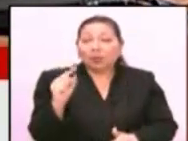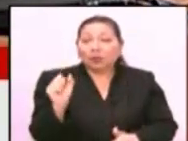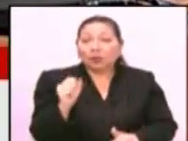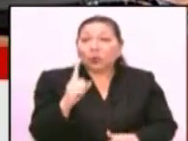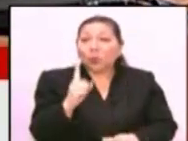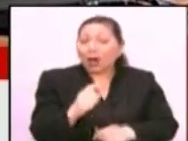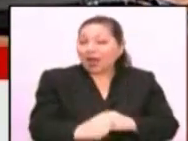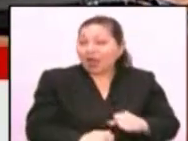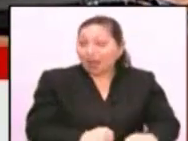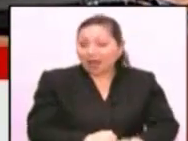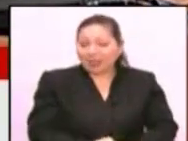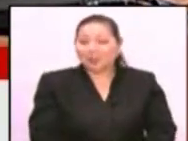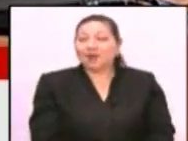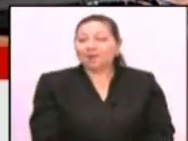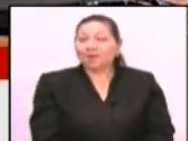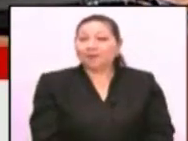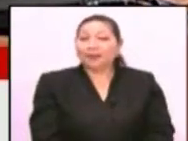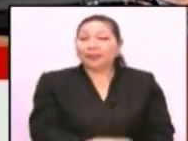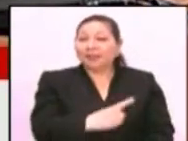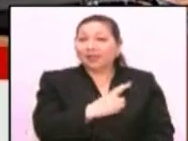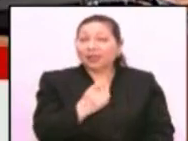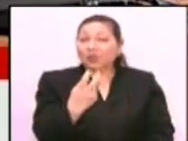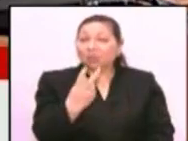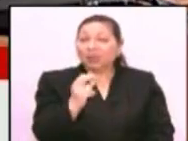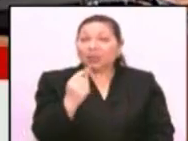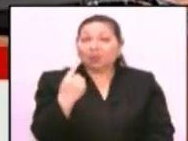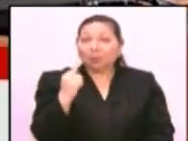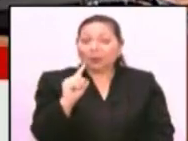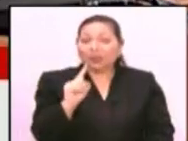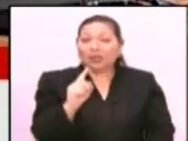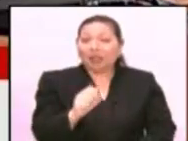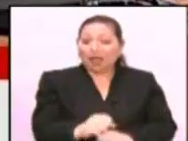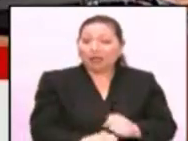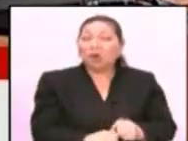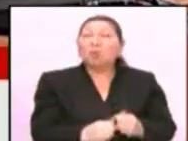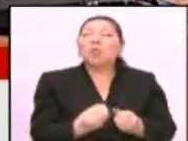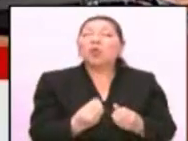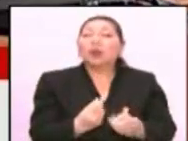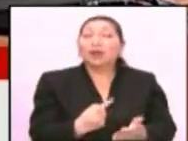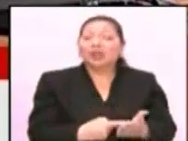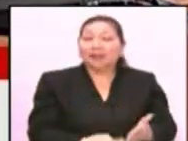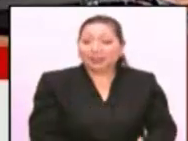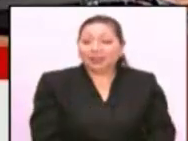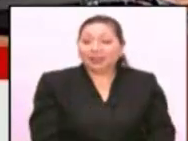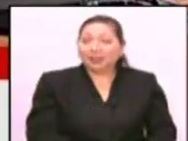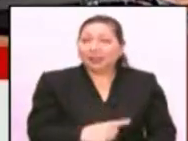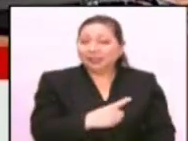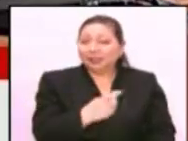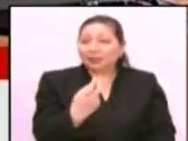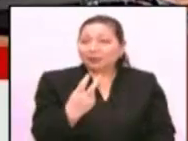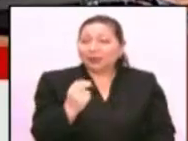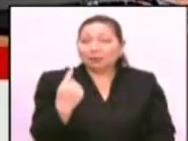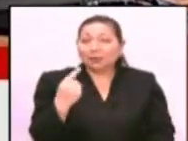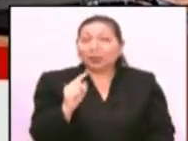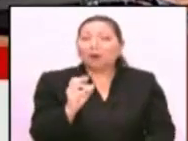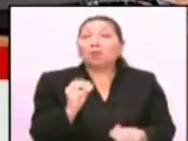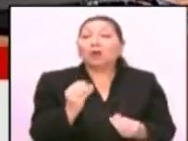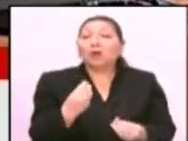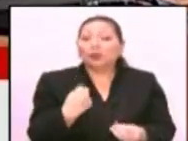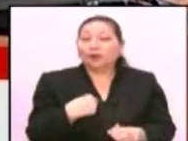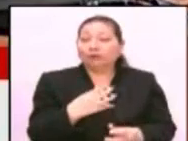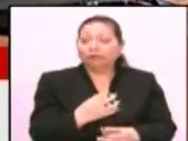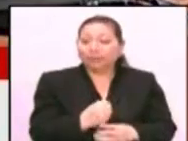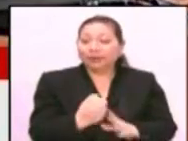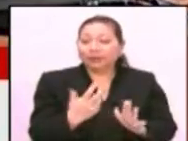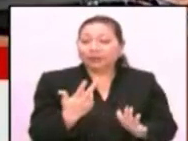soles anualmente. 120 millones de soles anualmente. ¿Y por qué sabemos que producen 120 millones de soles? Porque nosotros